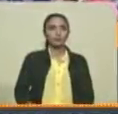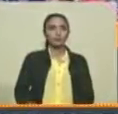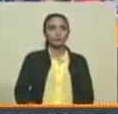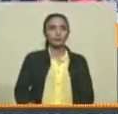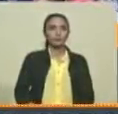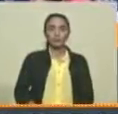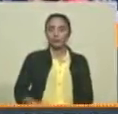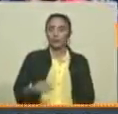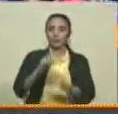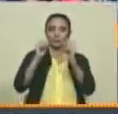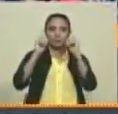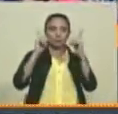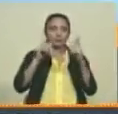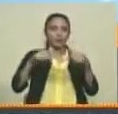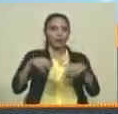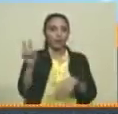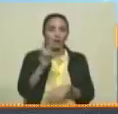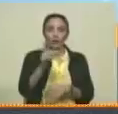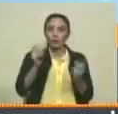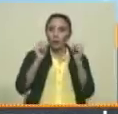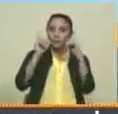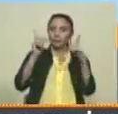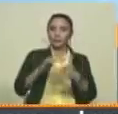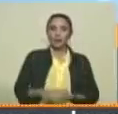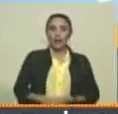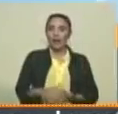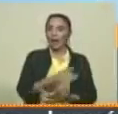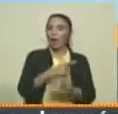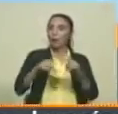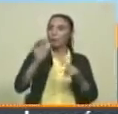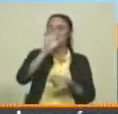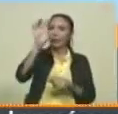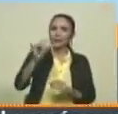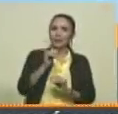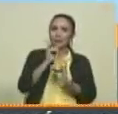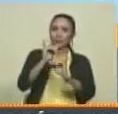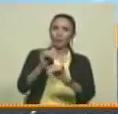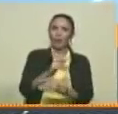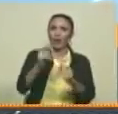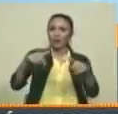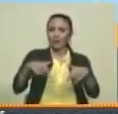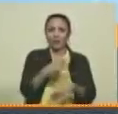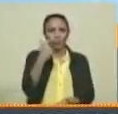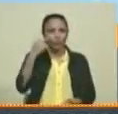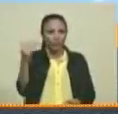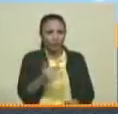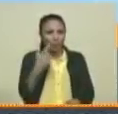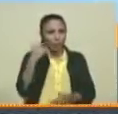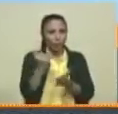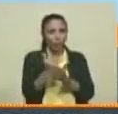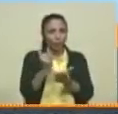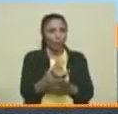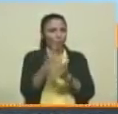Es increíble la Venezuela que nos venden en el exterior y la Venezuela que encontramos.